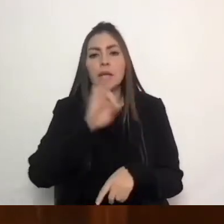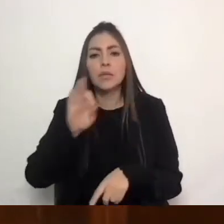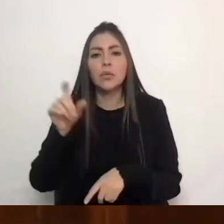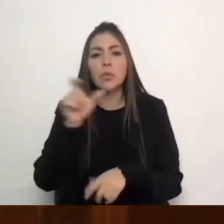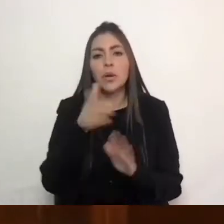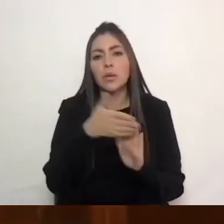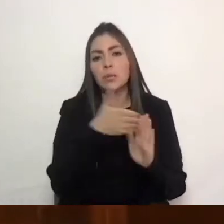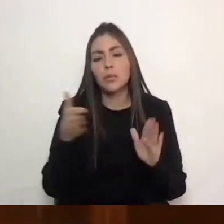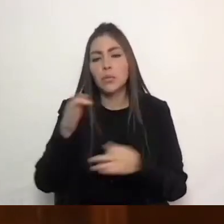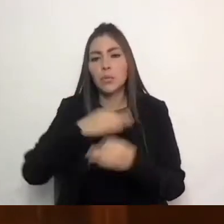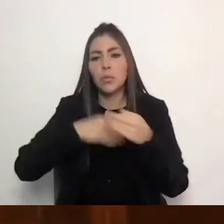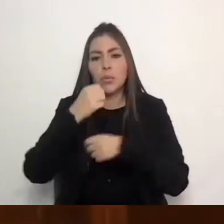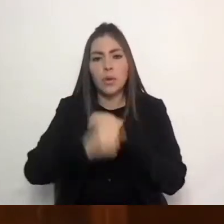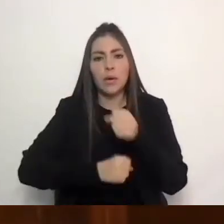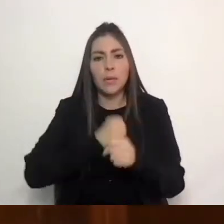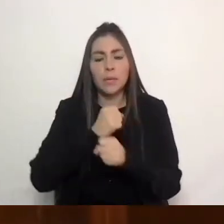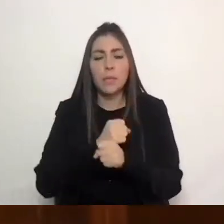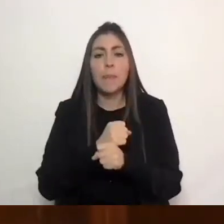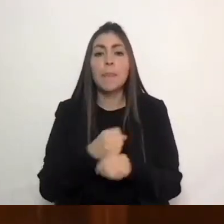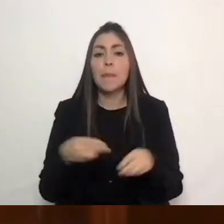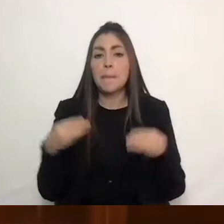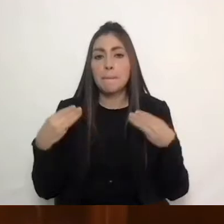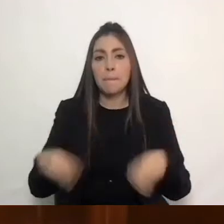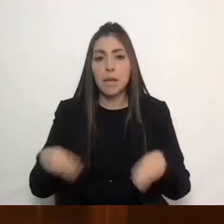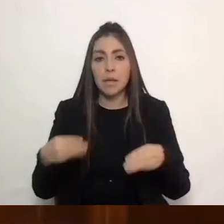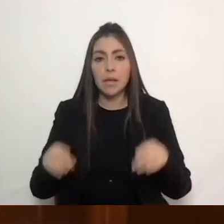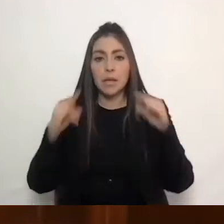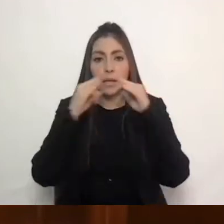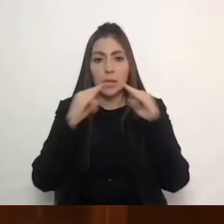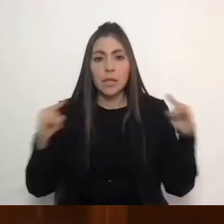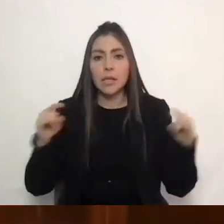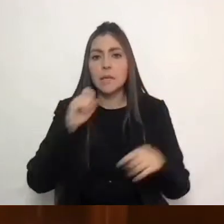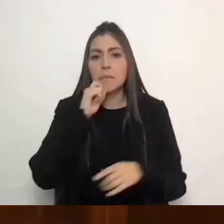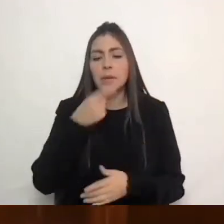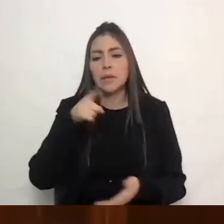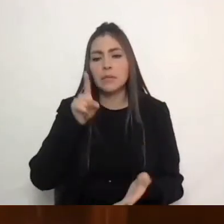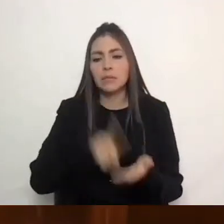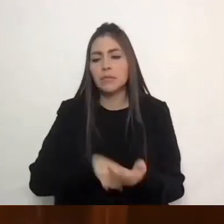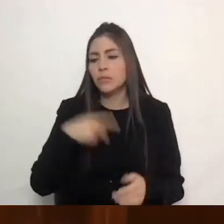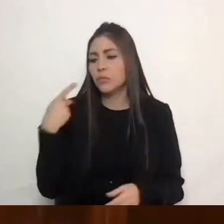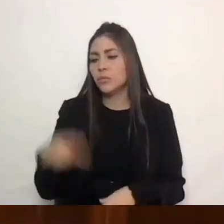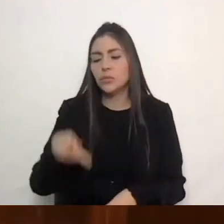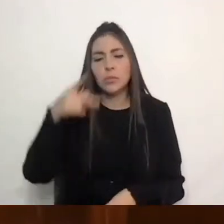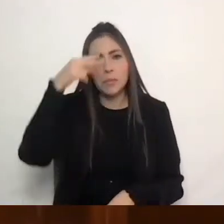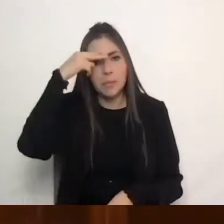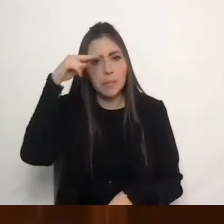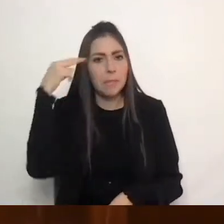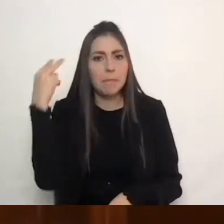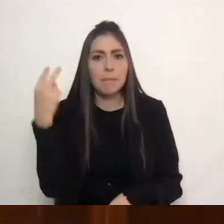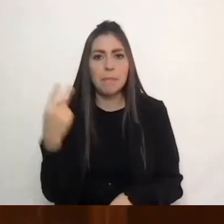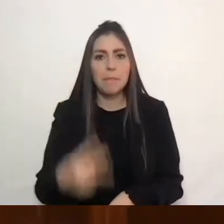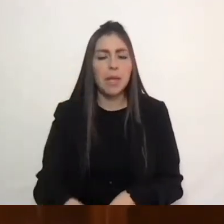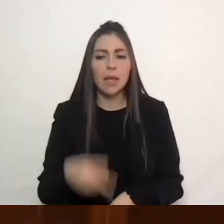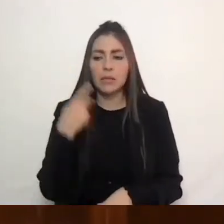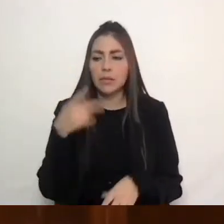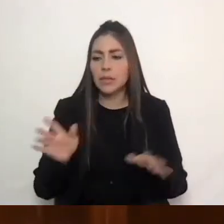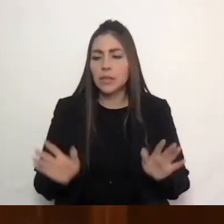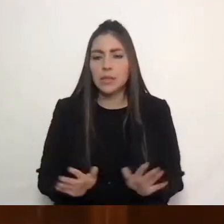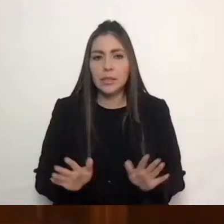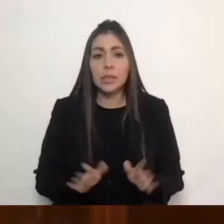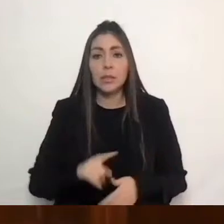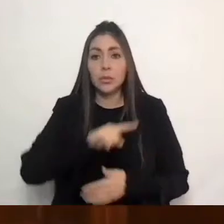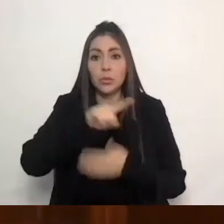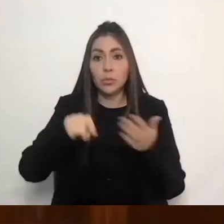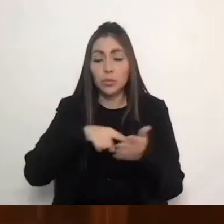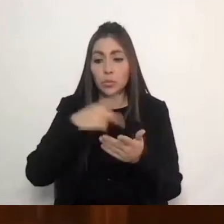Los mercados públicos y tianguis son parte de nuestra mexicanidad y en su espacio se han preservado